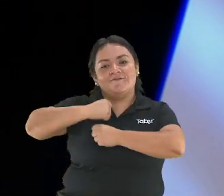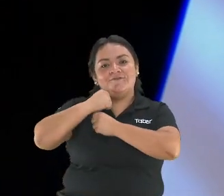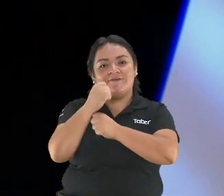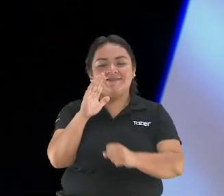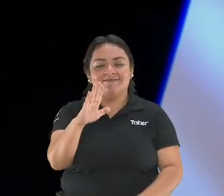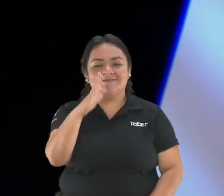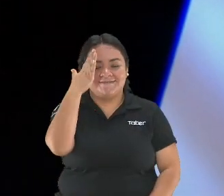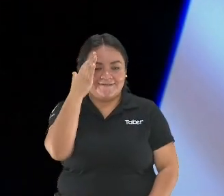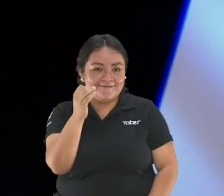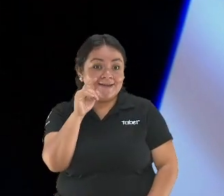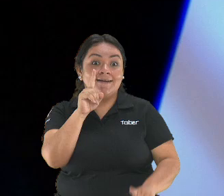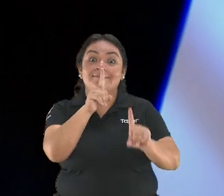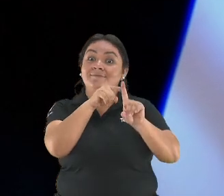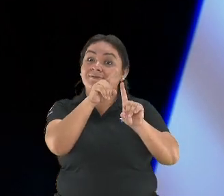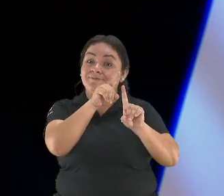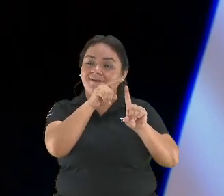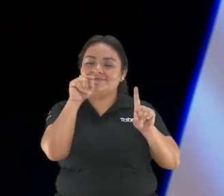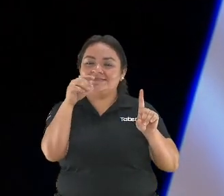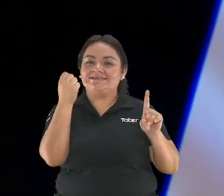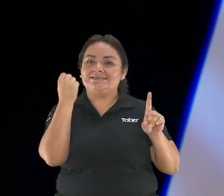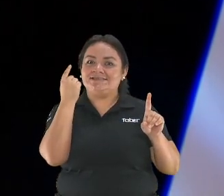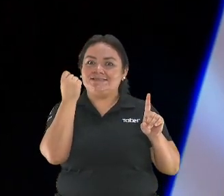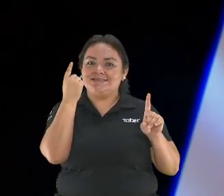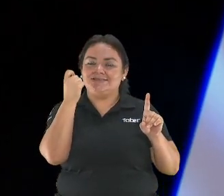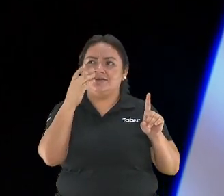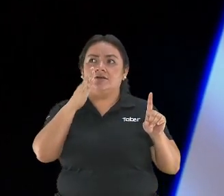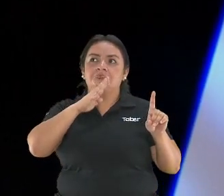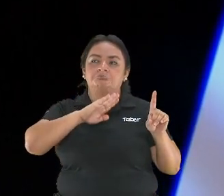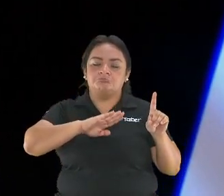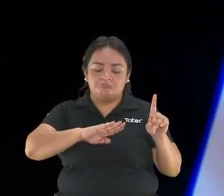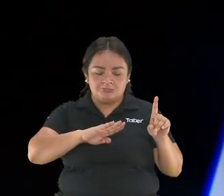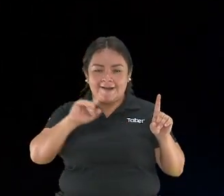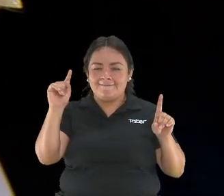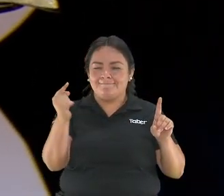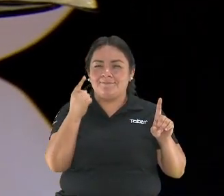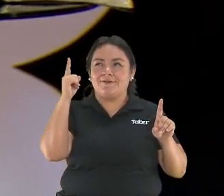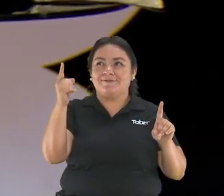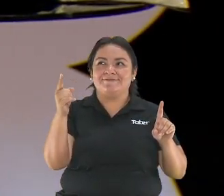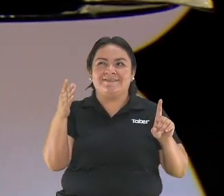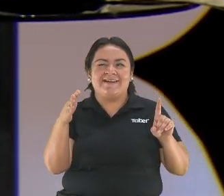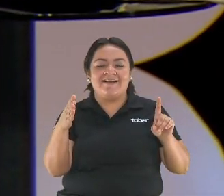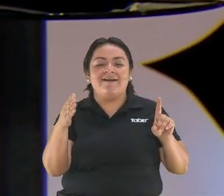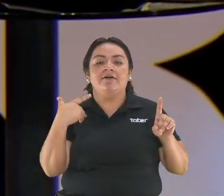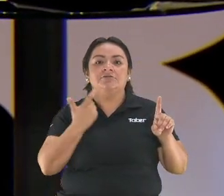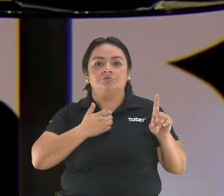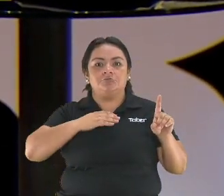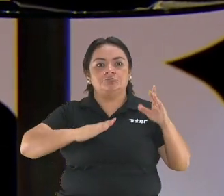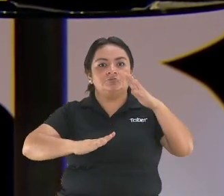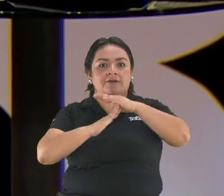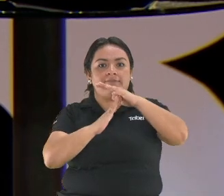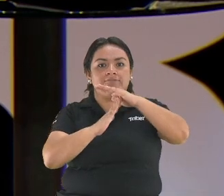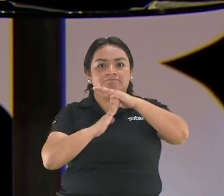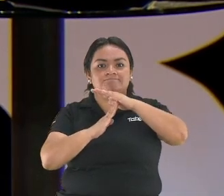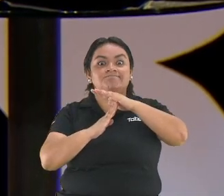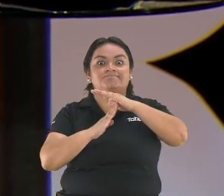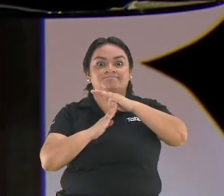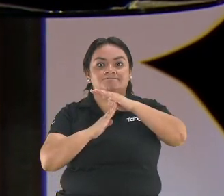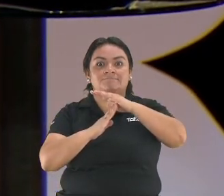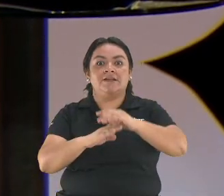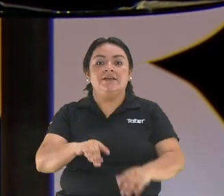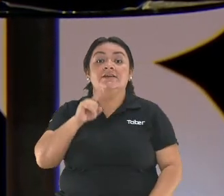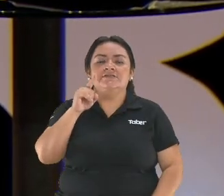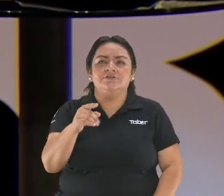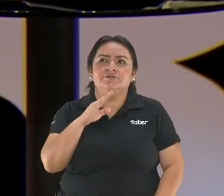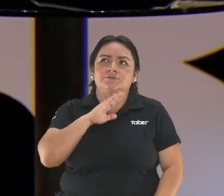fe le dije número uno tiene que comprender que el desánimo es lo primero que el enemigo ocupa para detenerte y si tú dejas